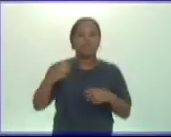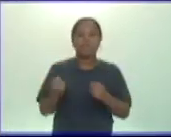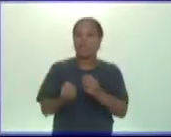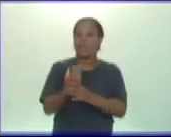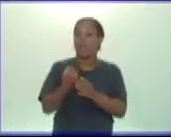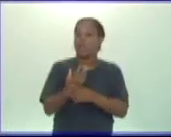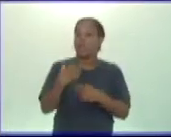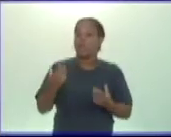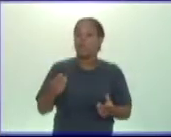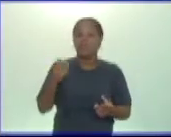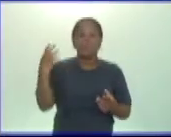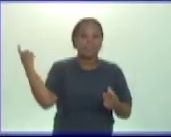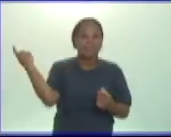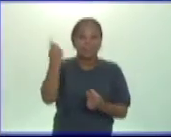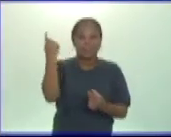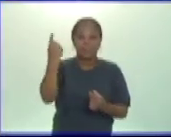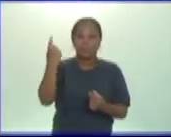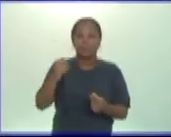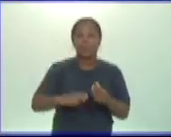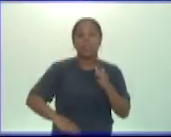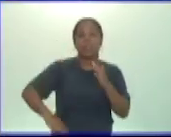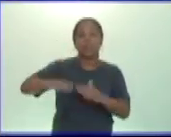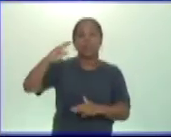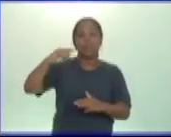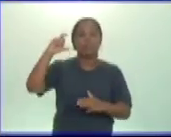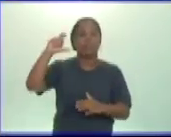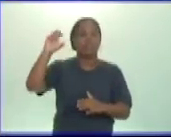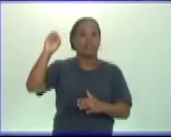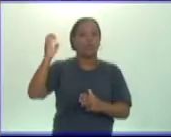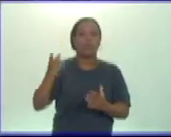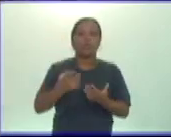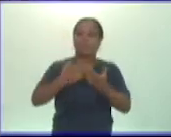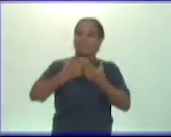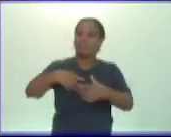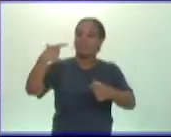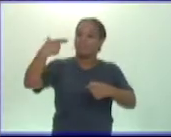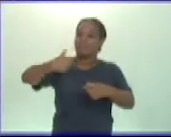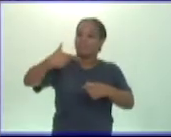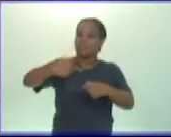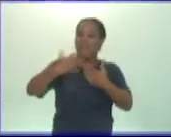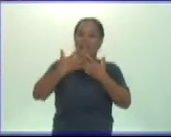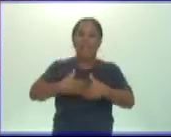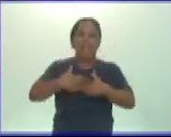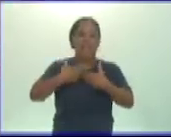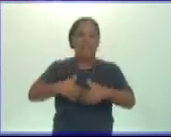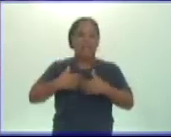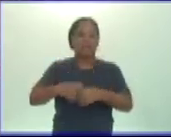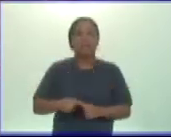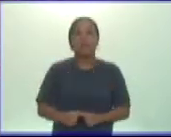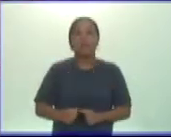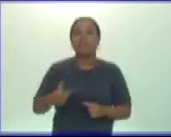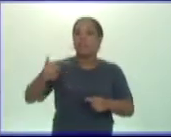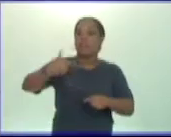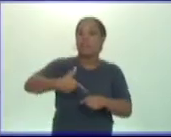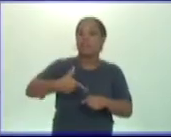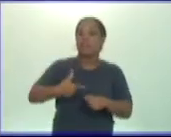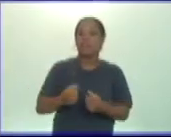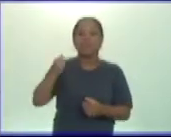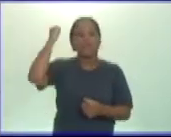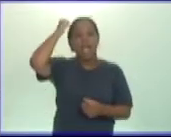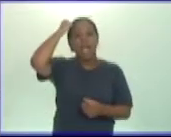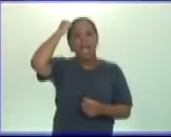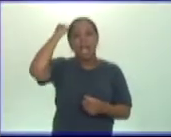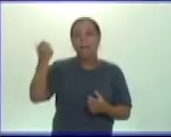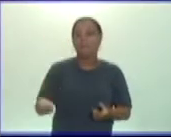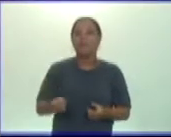del aumento del dióxido de carbono es la quema de combustibles fósiles como gasolina, carbón y gas